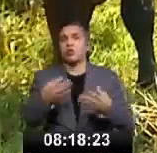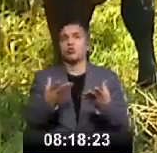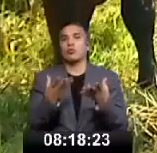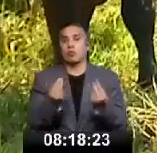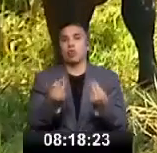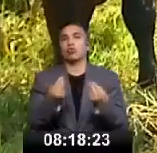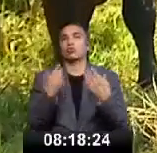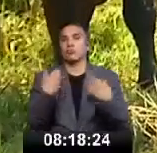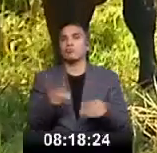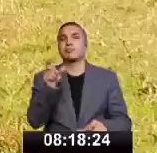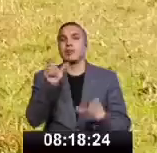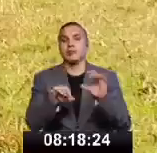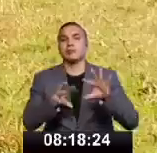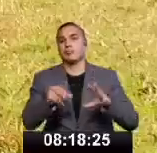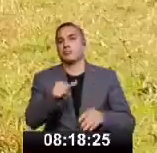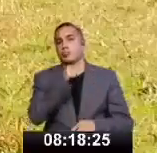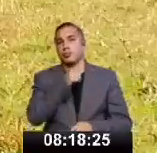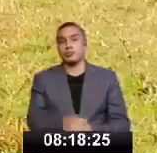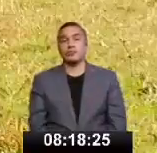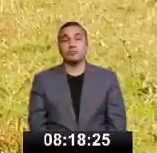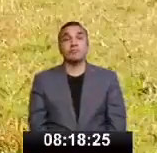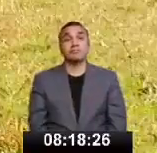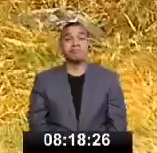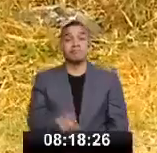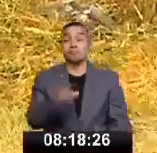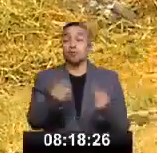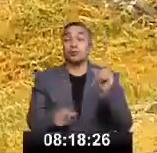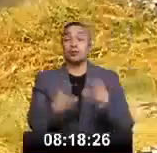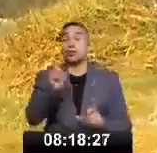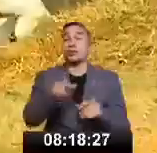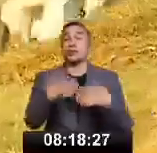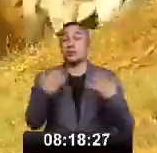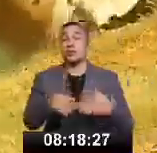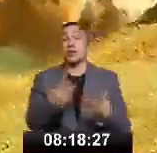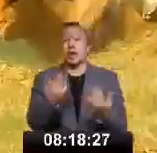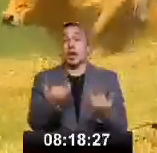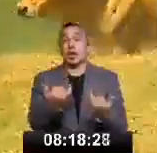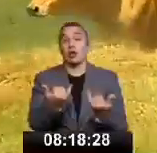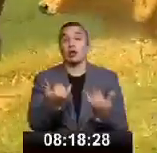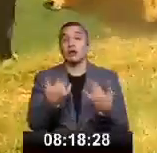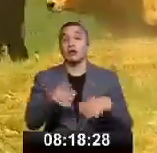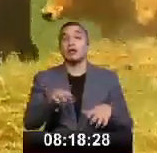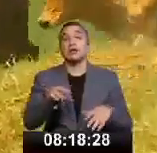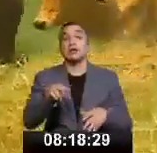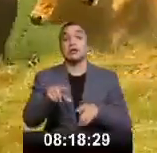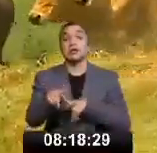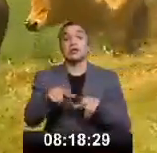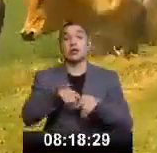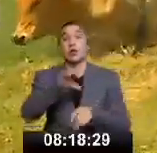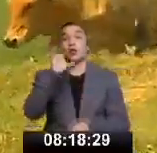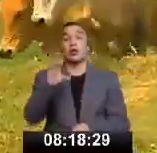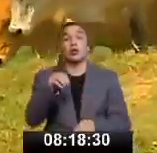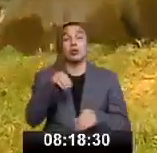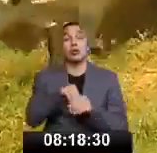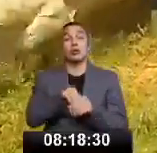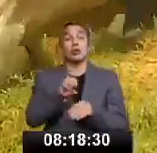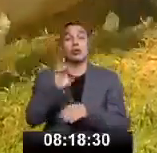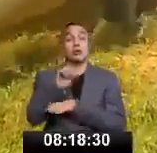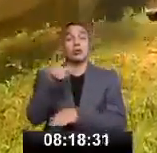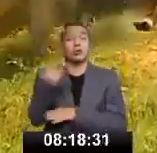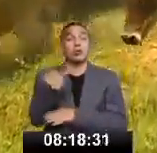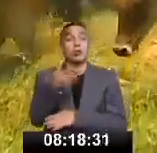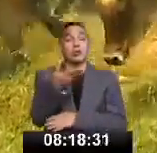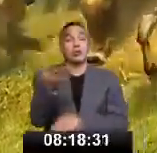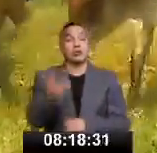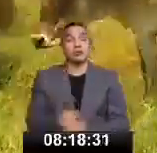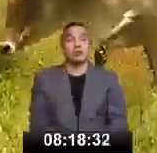vamos a tener que redoblar las medidas de seguridad. Es lo que viven miles de propietarios de hacienda en el litoral ecuatoriano. Emilio